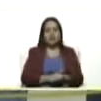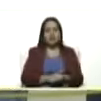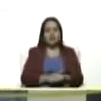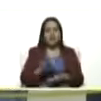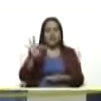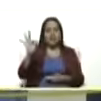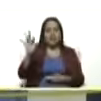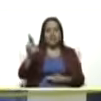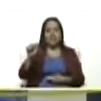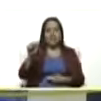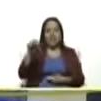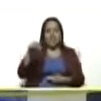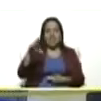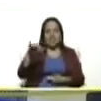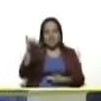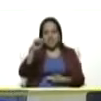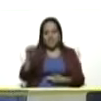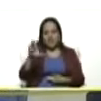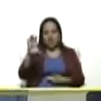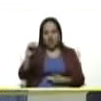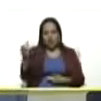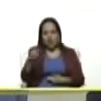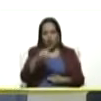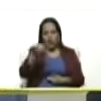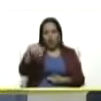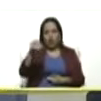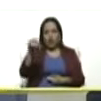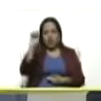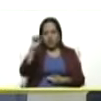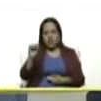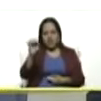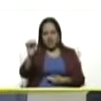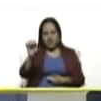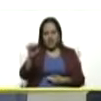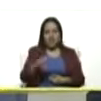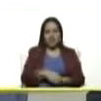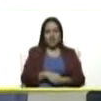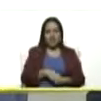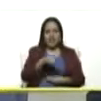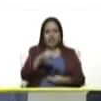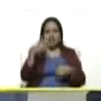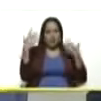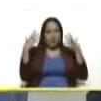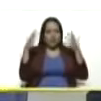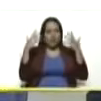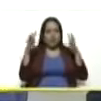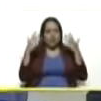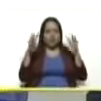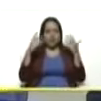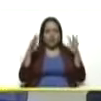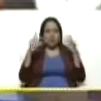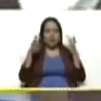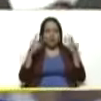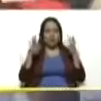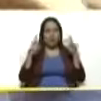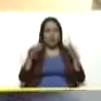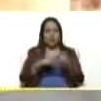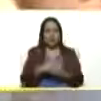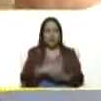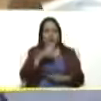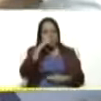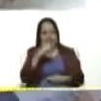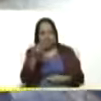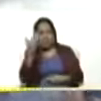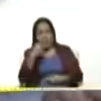Francisco José Rosales, la Alejandría. Eso es. El año pasado quedó